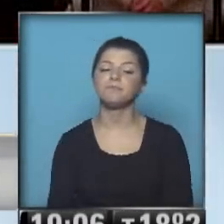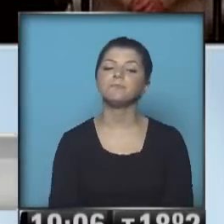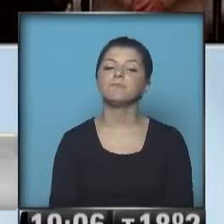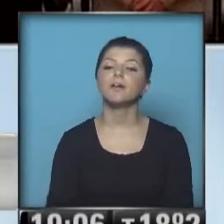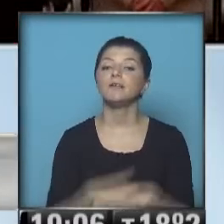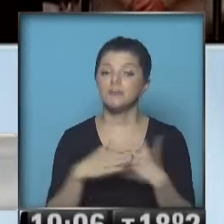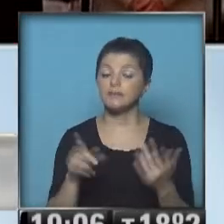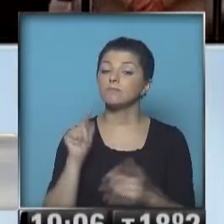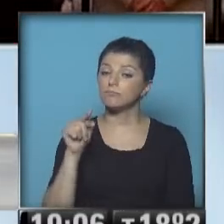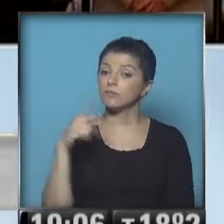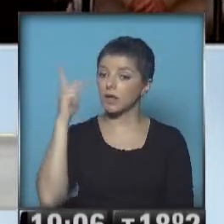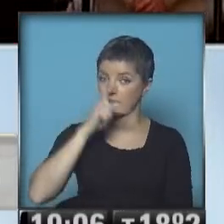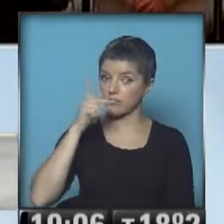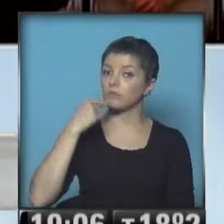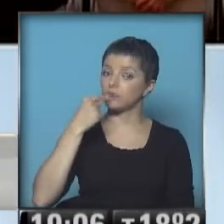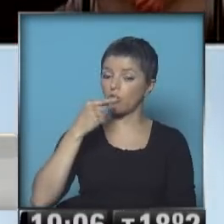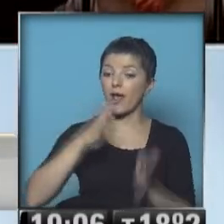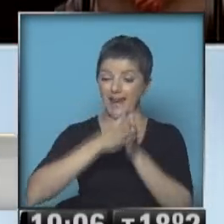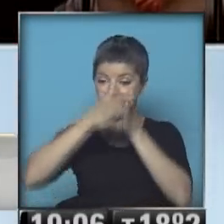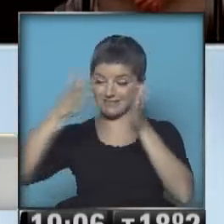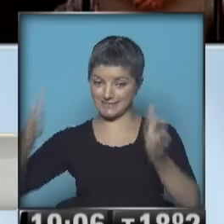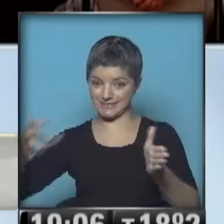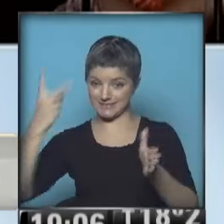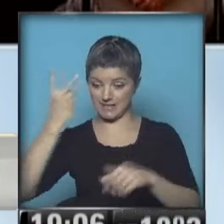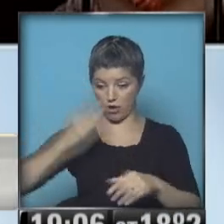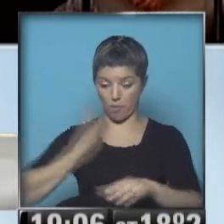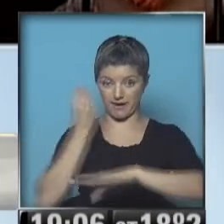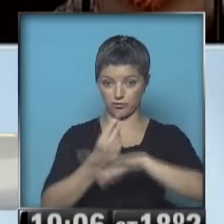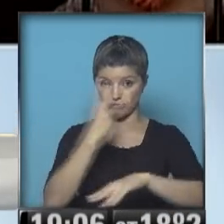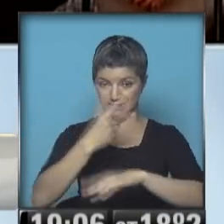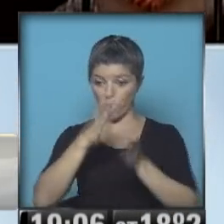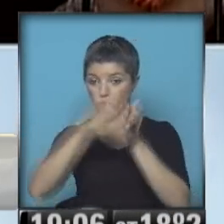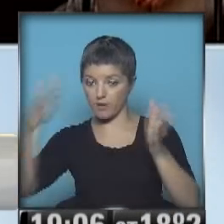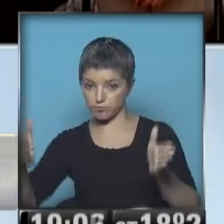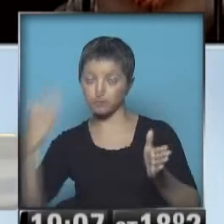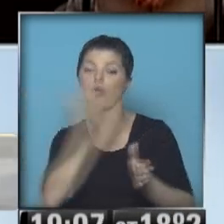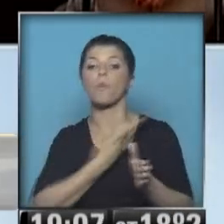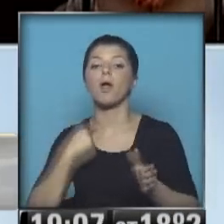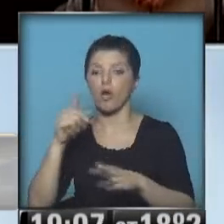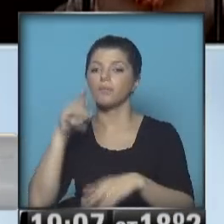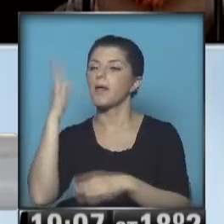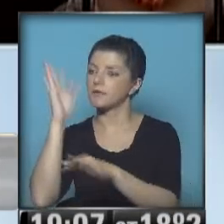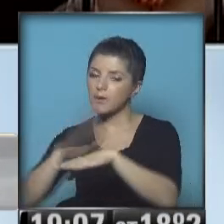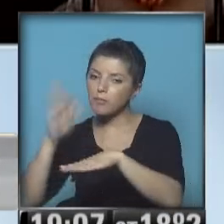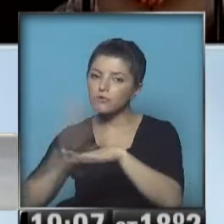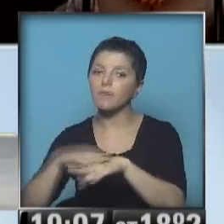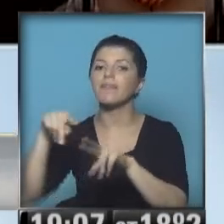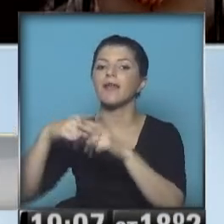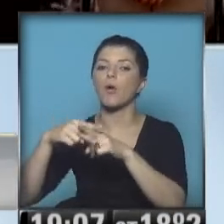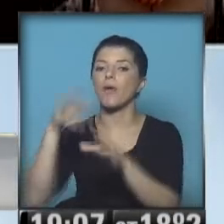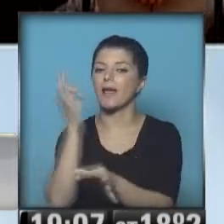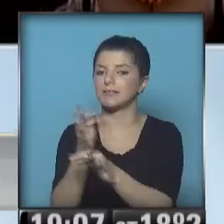se hizo cargo de la segunda gobernación en el ámbito de una escuela técnica, no en la